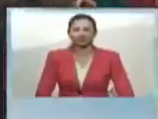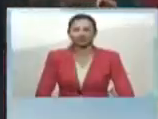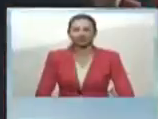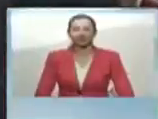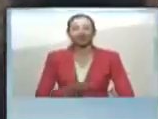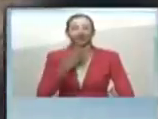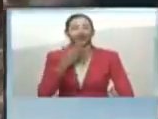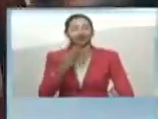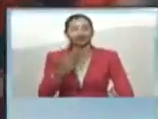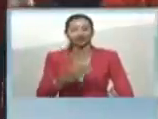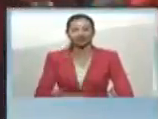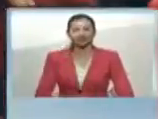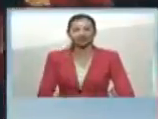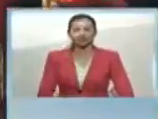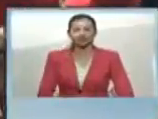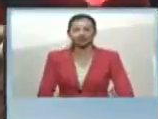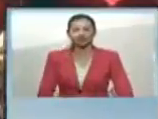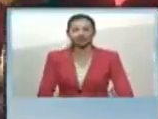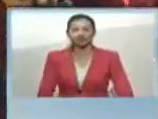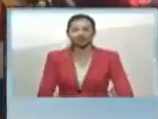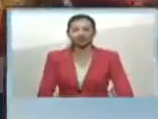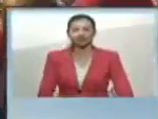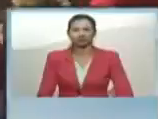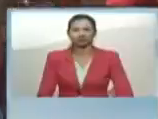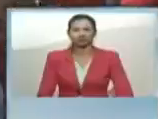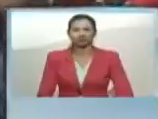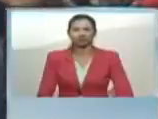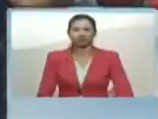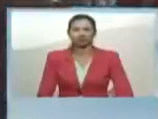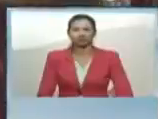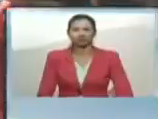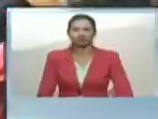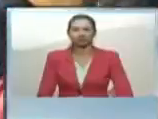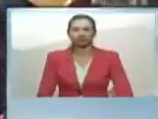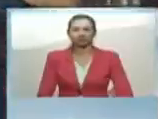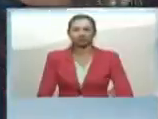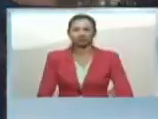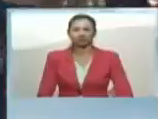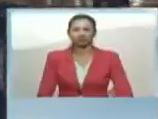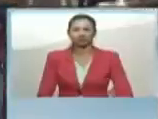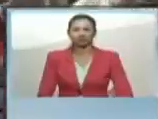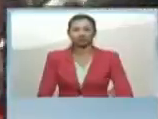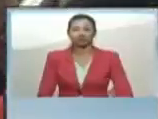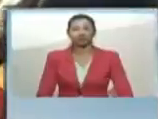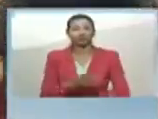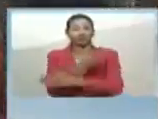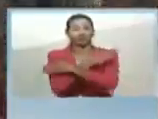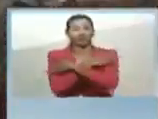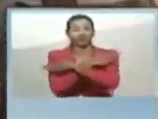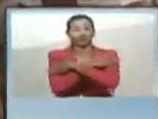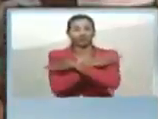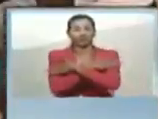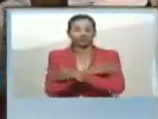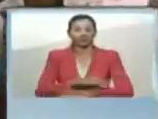Gracias. Felicitaciones.